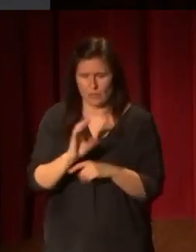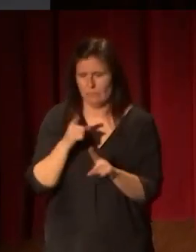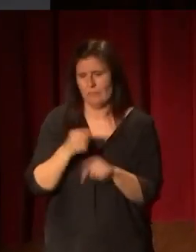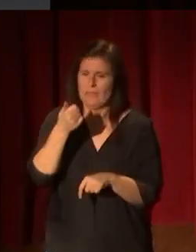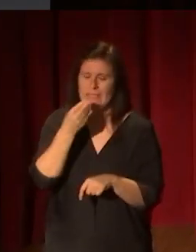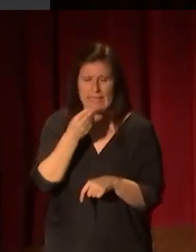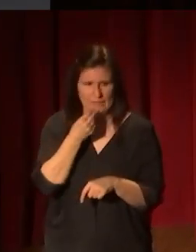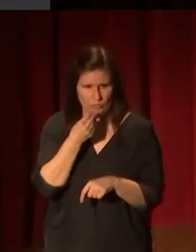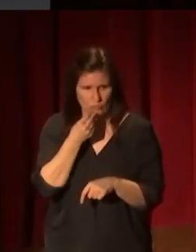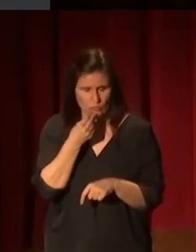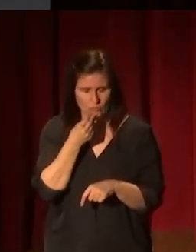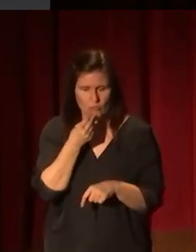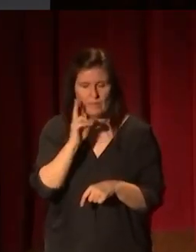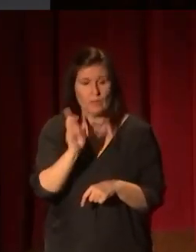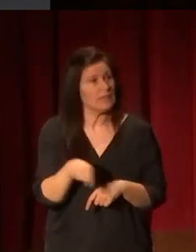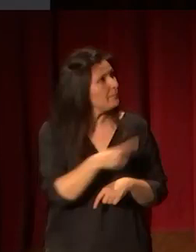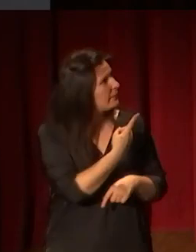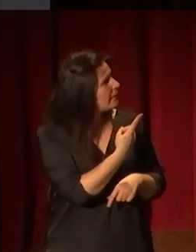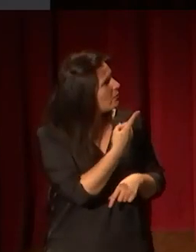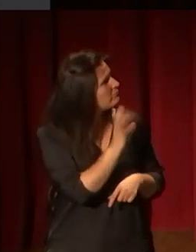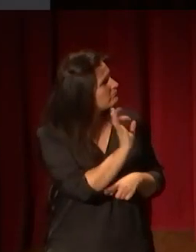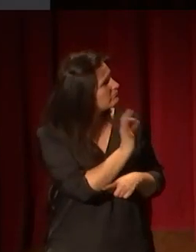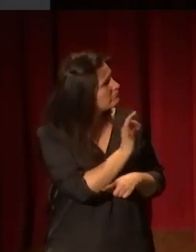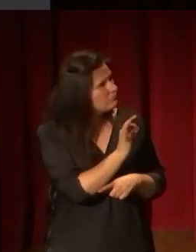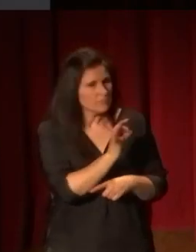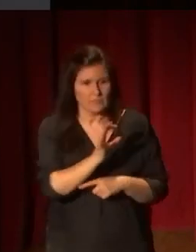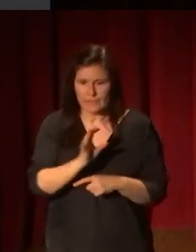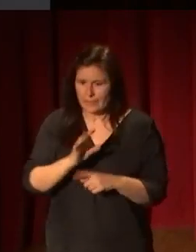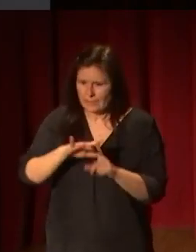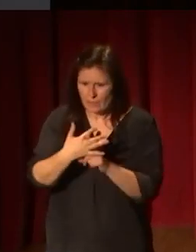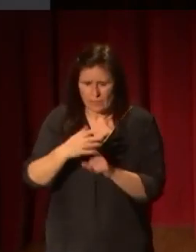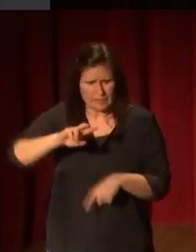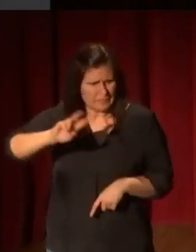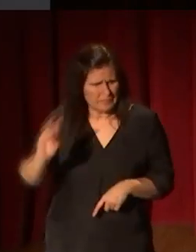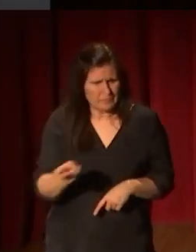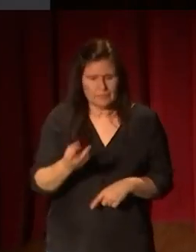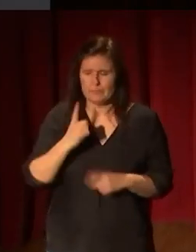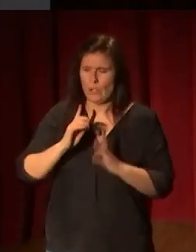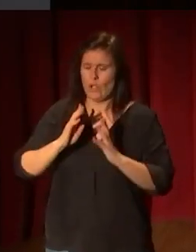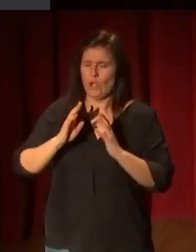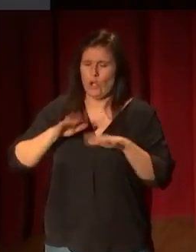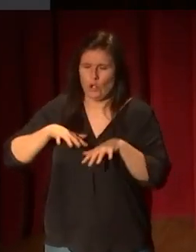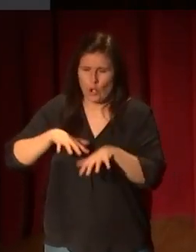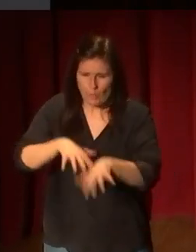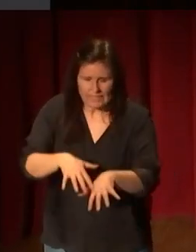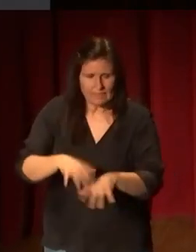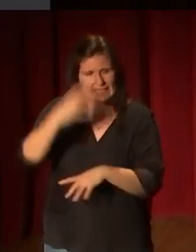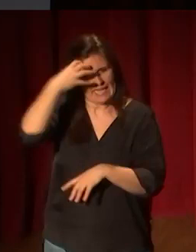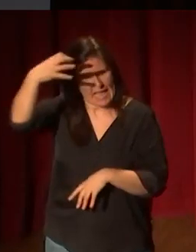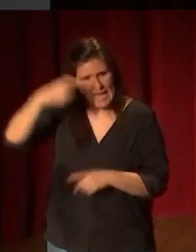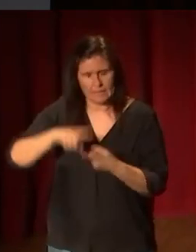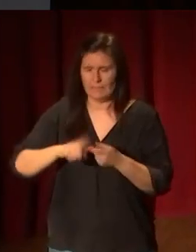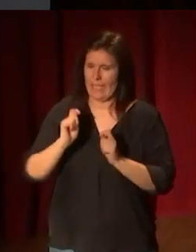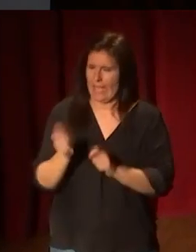generalmente y vemos también como efectivamente todo pasa por la plaza las comitivas reales en las